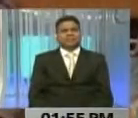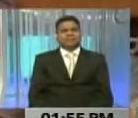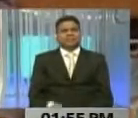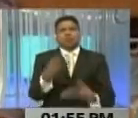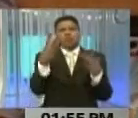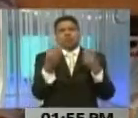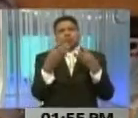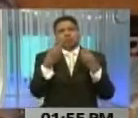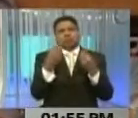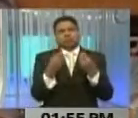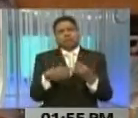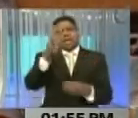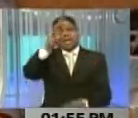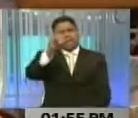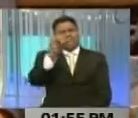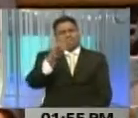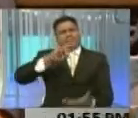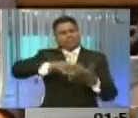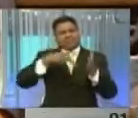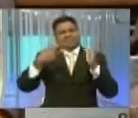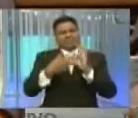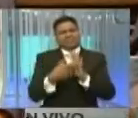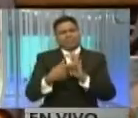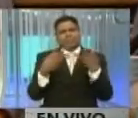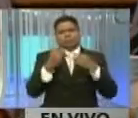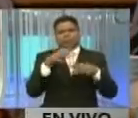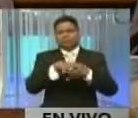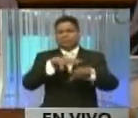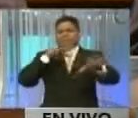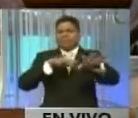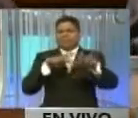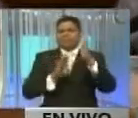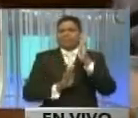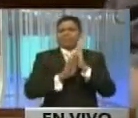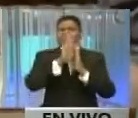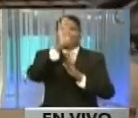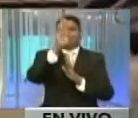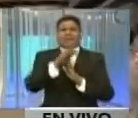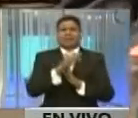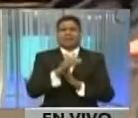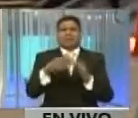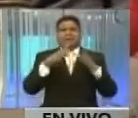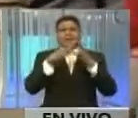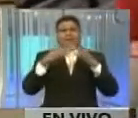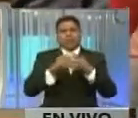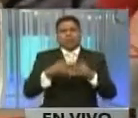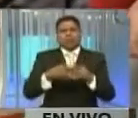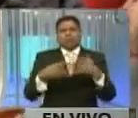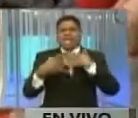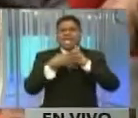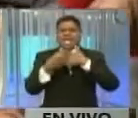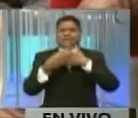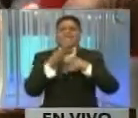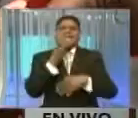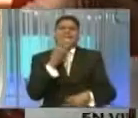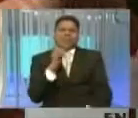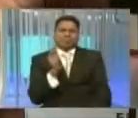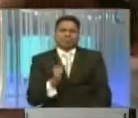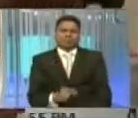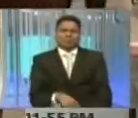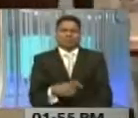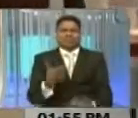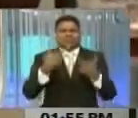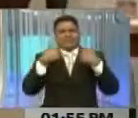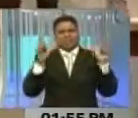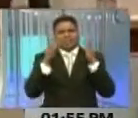mucha prosperidad y mucho éxito a este festival que nace en nuestra ciudad caraqueña, y nosotros siguiendo el ejemplo entonces que Libertador dio,